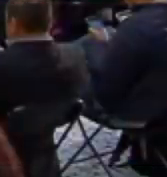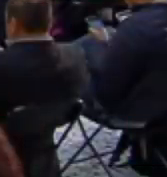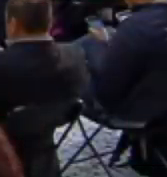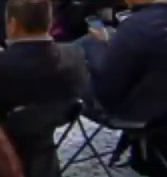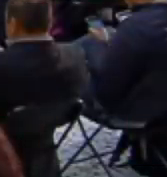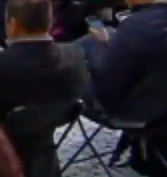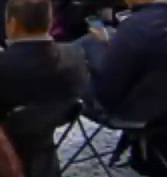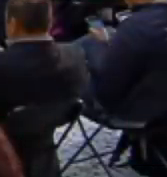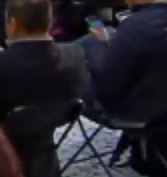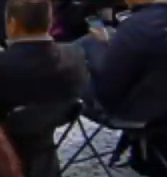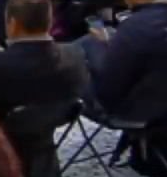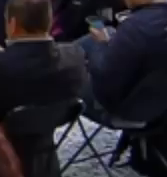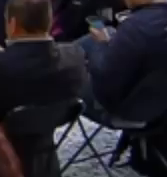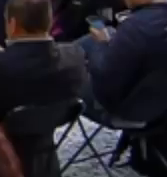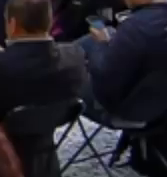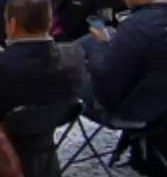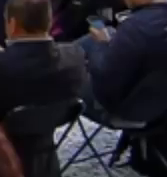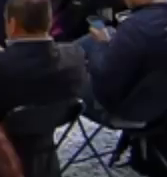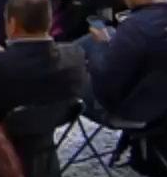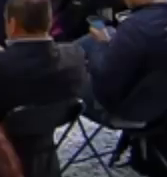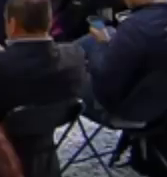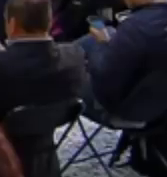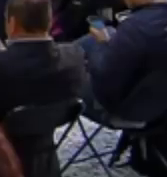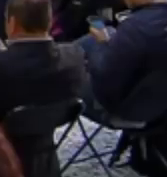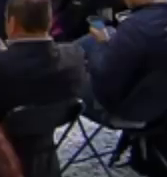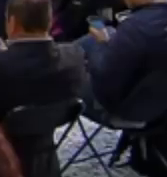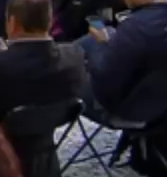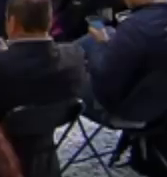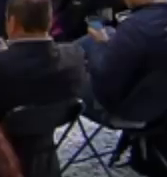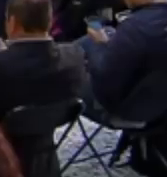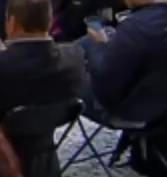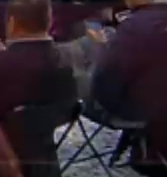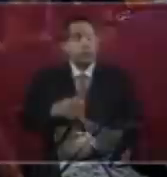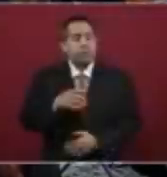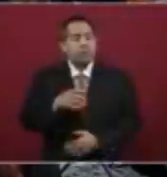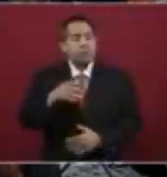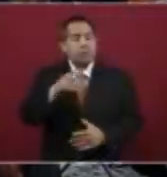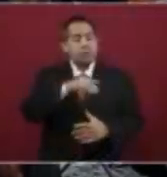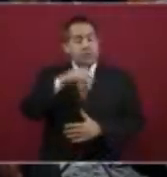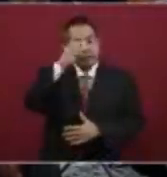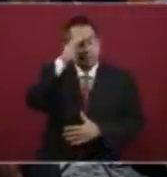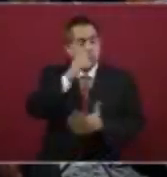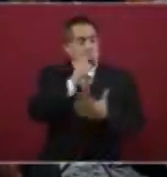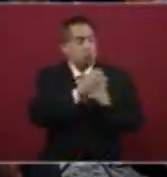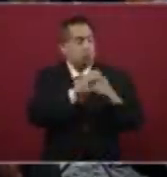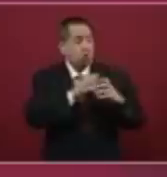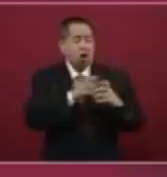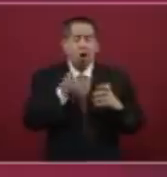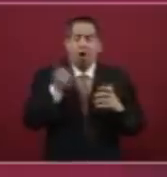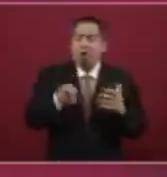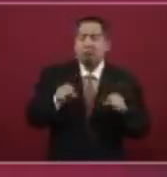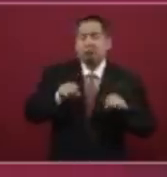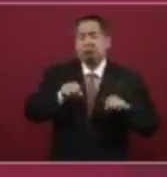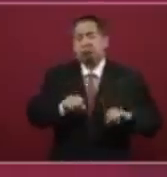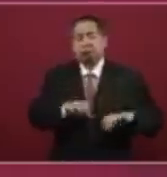El pensamiento único tiene que ver con el conservadurismo, con el autoritarismo.